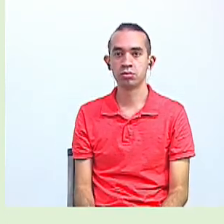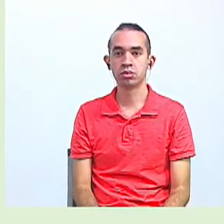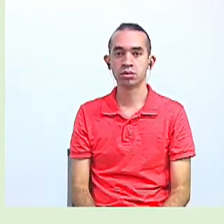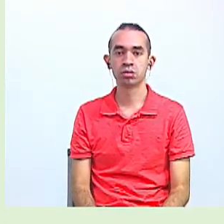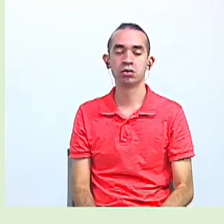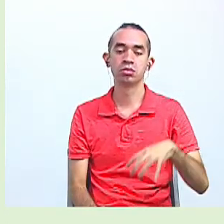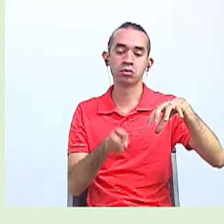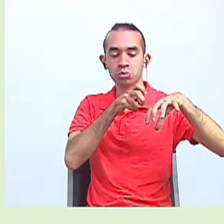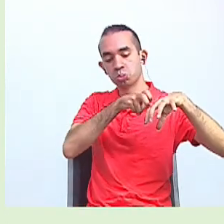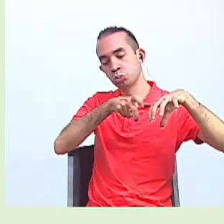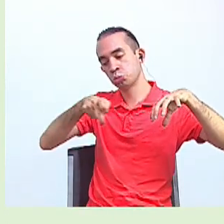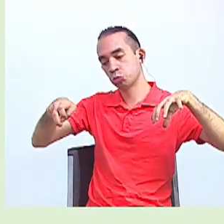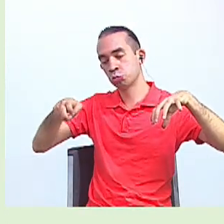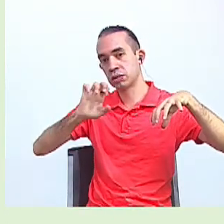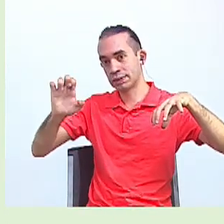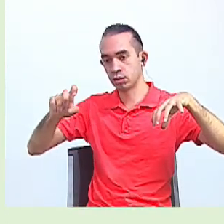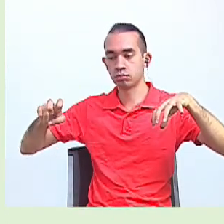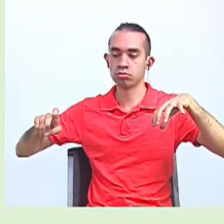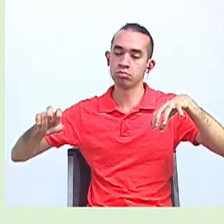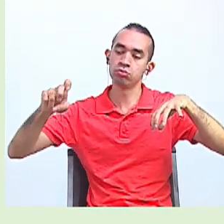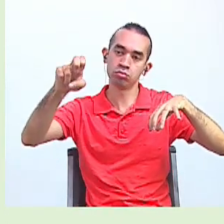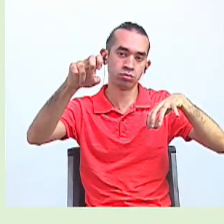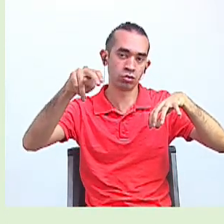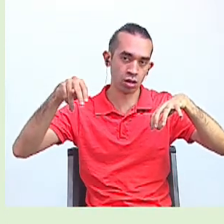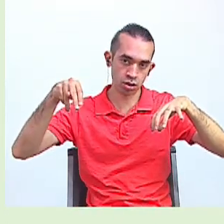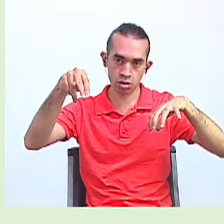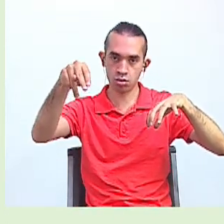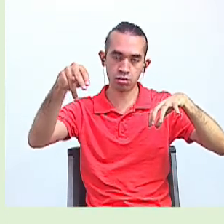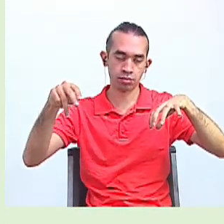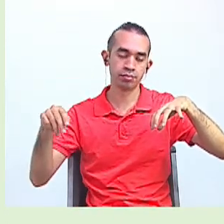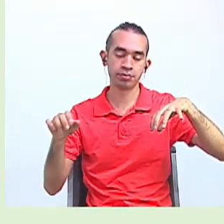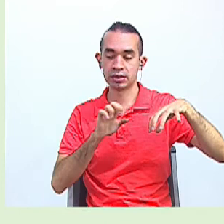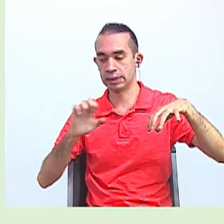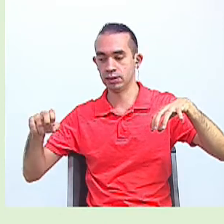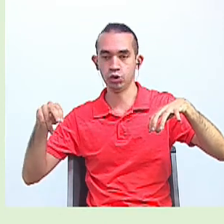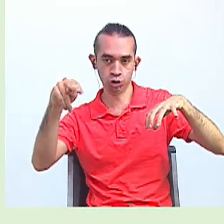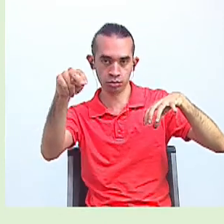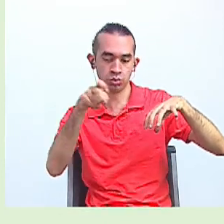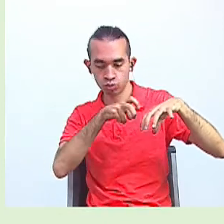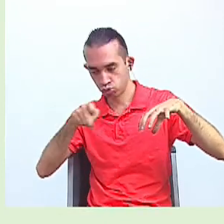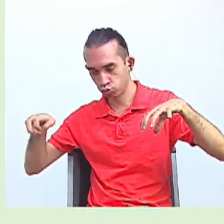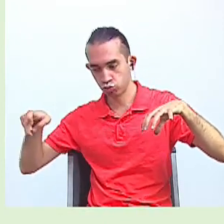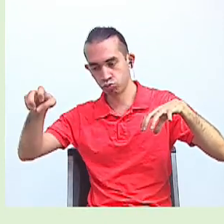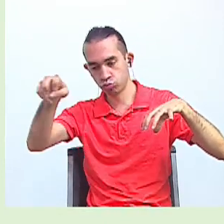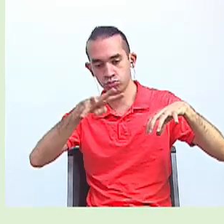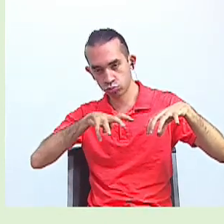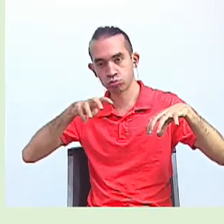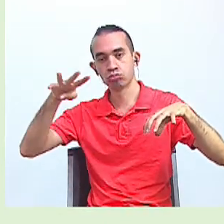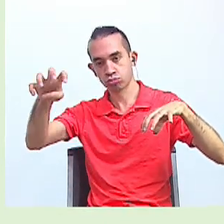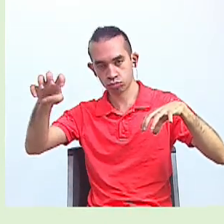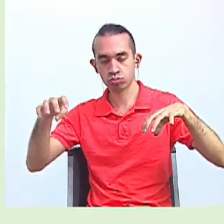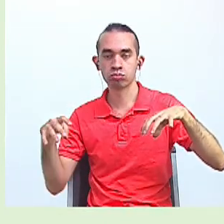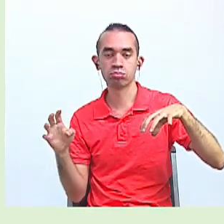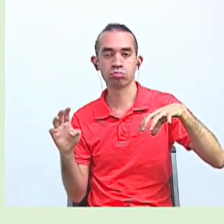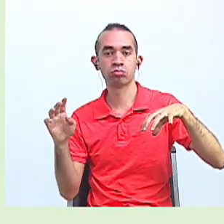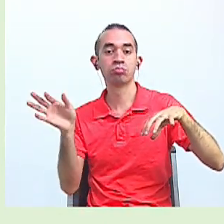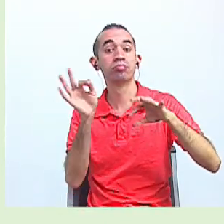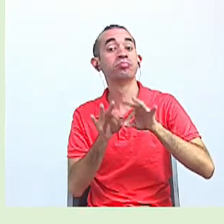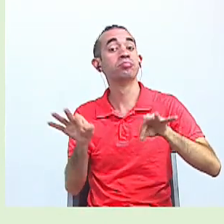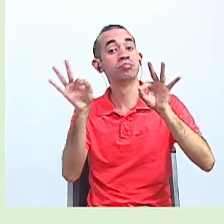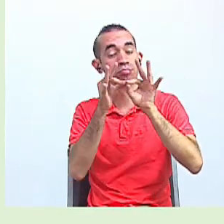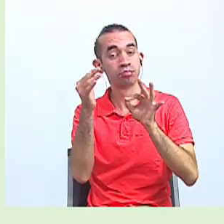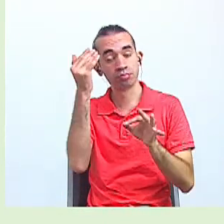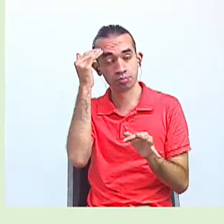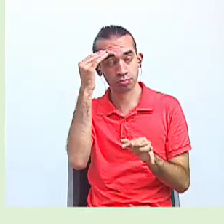400, hacia el este y sube 400 en dirección norte. Entonces, también es importante